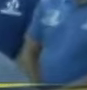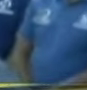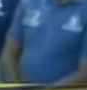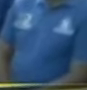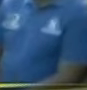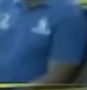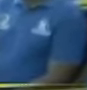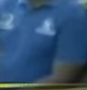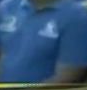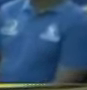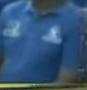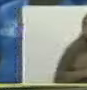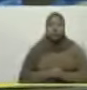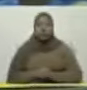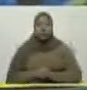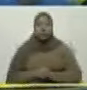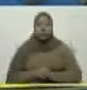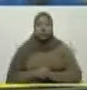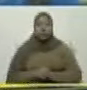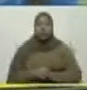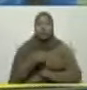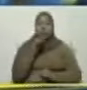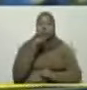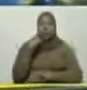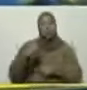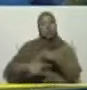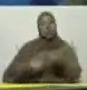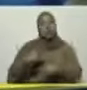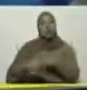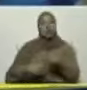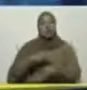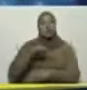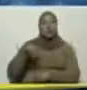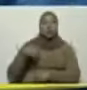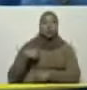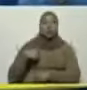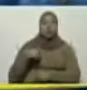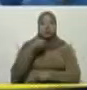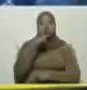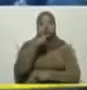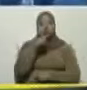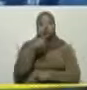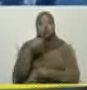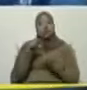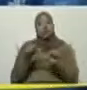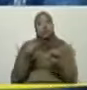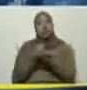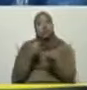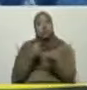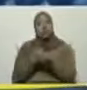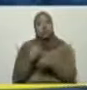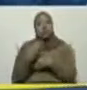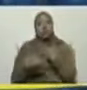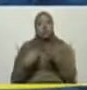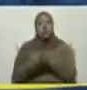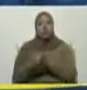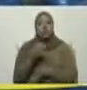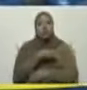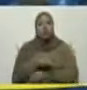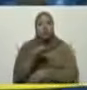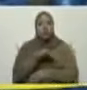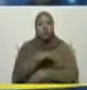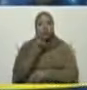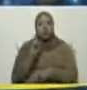lado que nosotros nos fajr a producir que nos fajr a inventar que nos fajr y